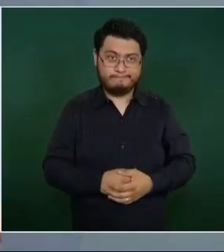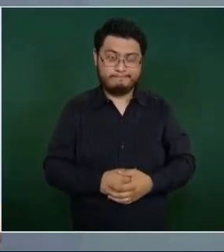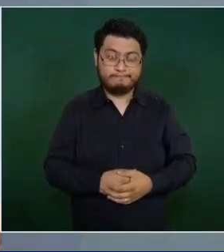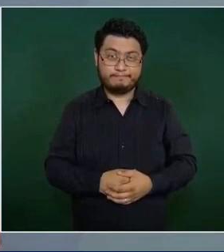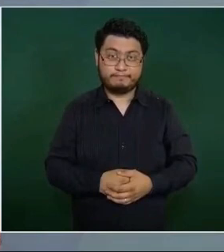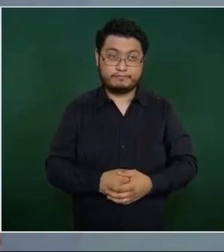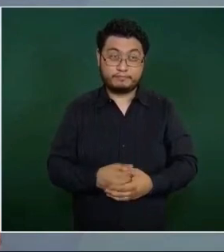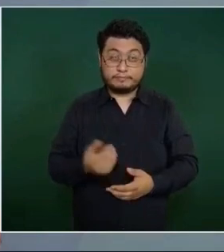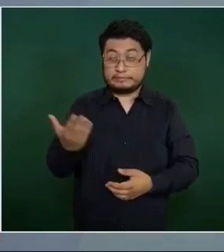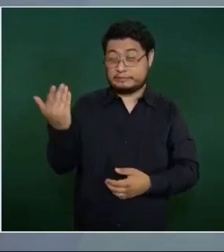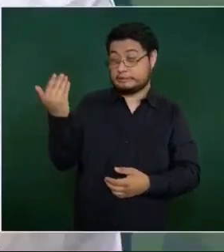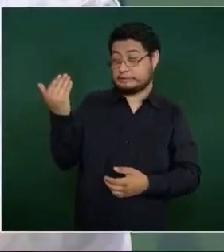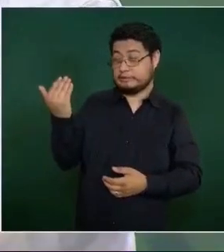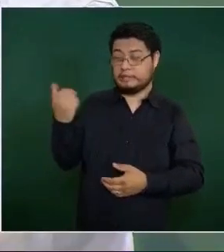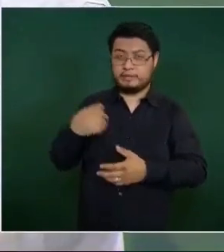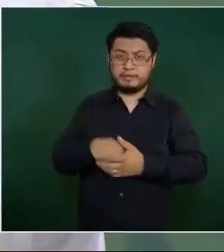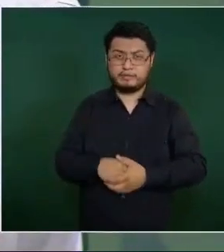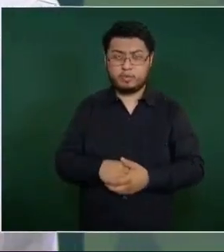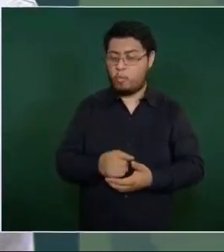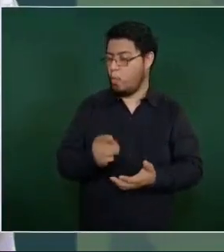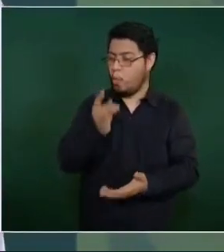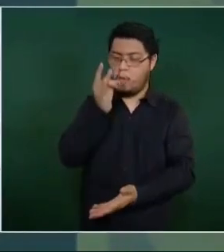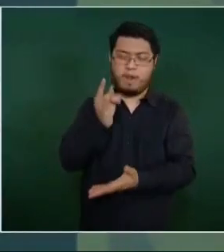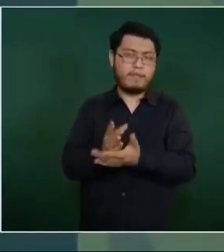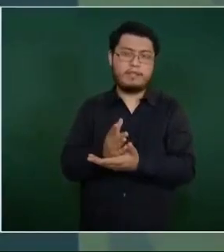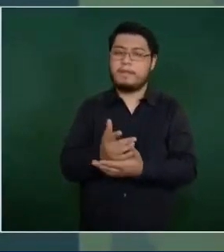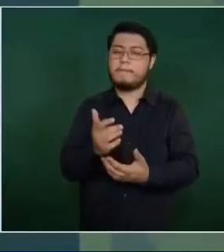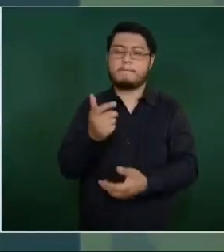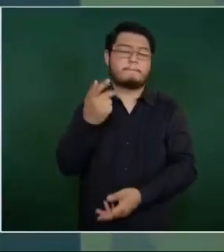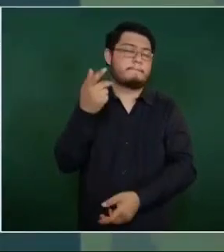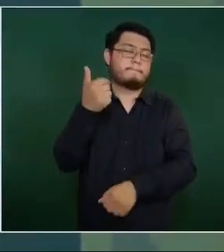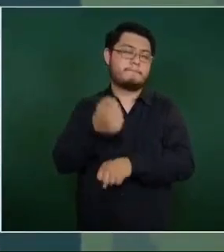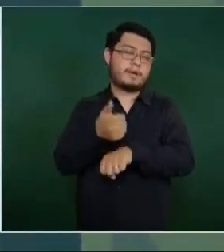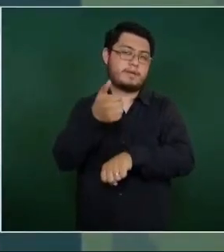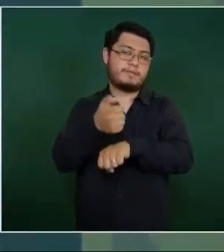solo eran gratuitos los libros de primaria.